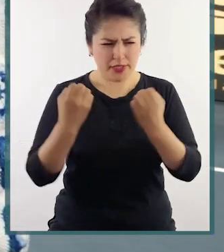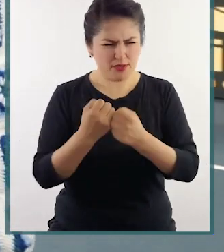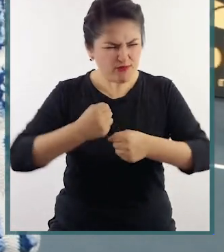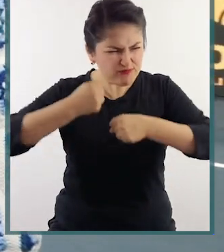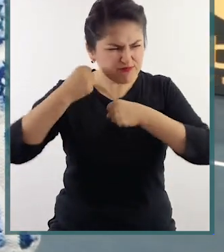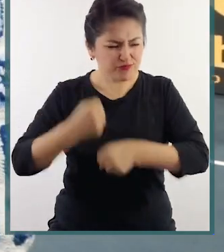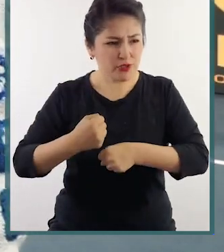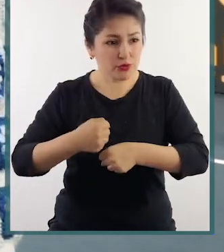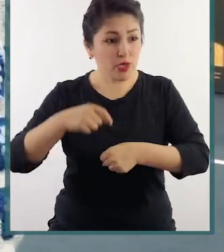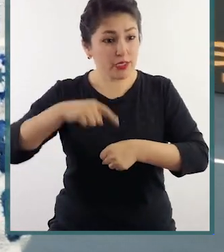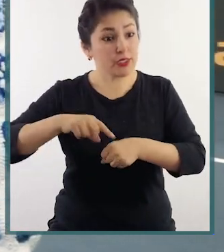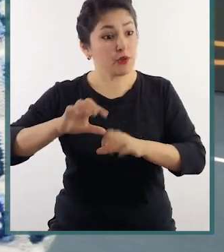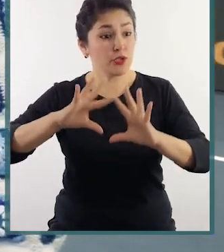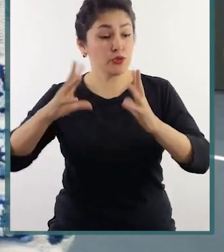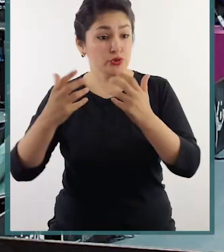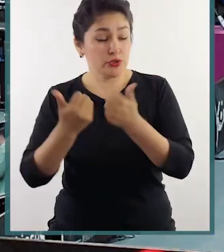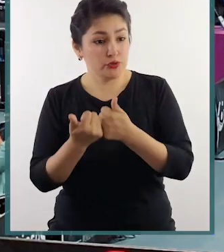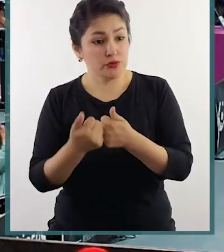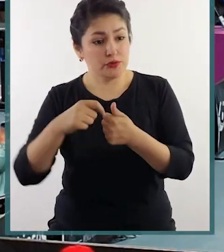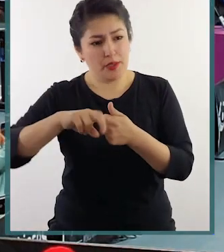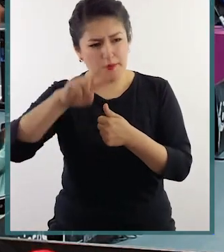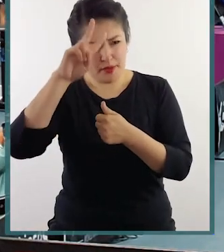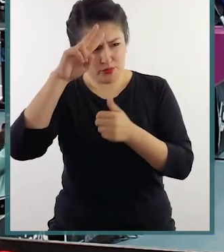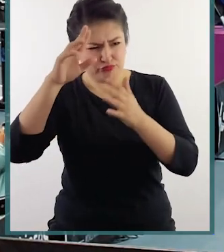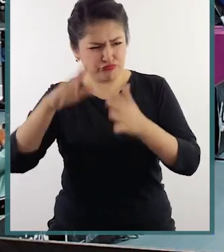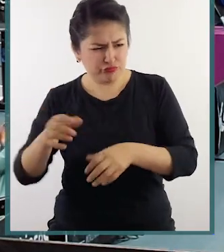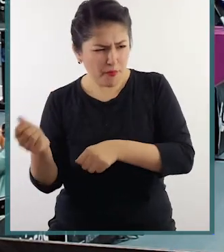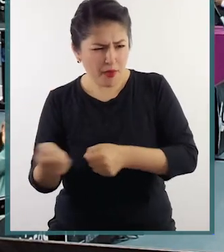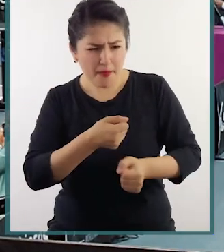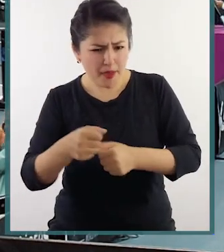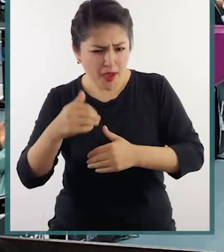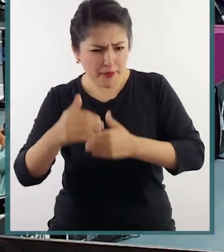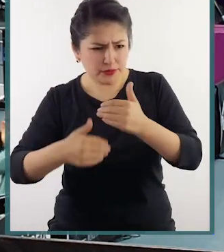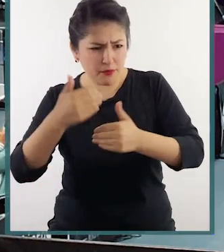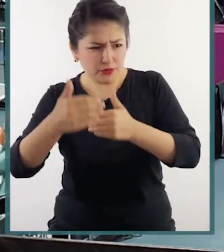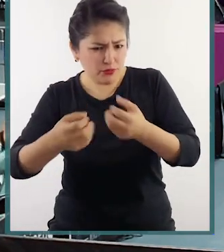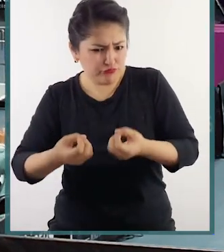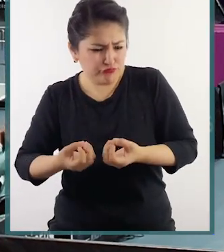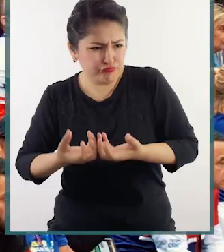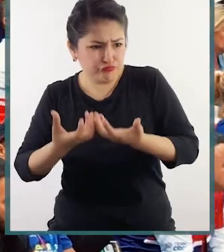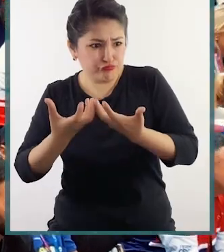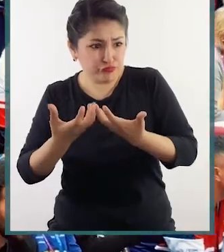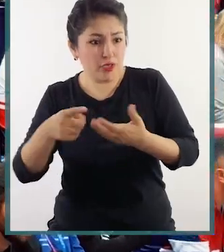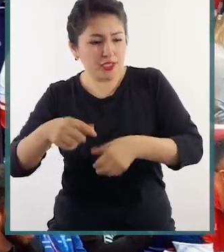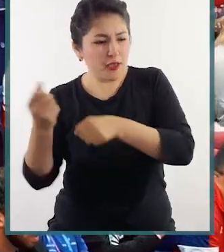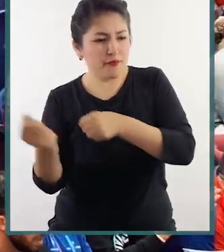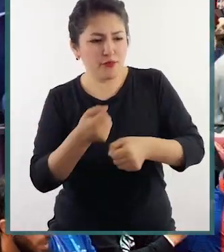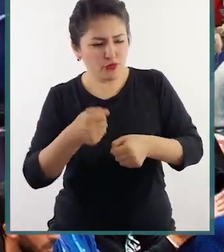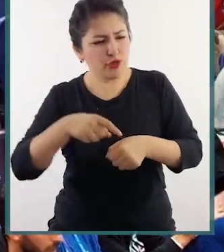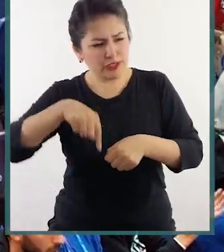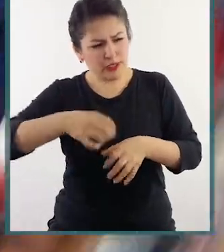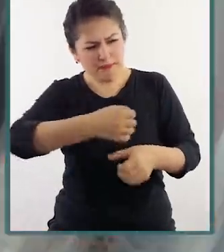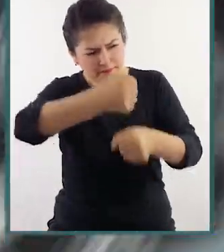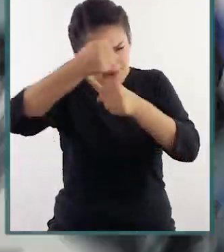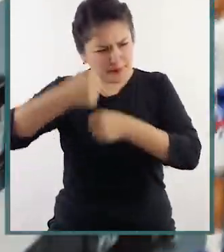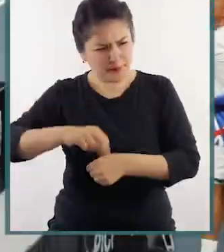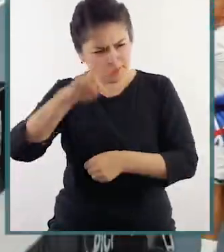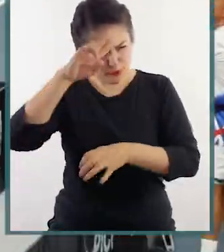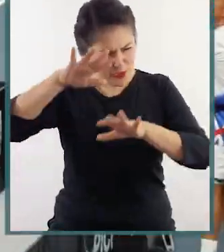El pickleball en el Perú, con la asociación peruana, está creciendo poco a poco. Estamos demostrando que el pickleball se queda en casa. Estamos